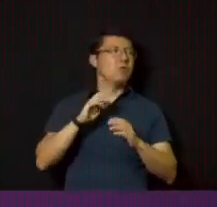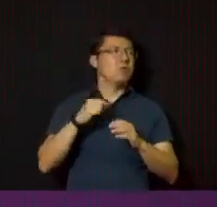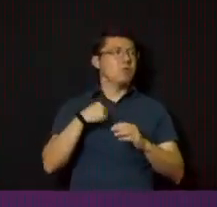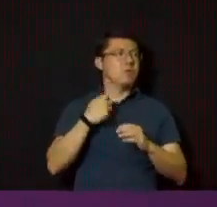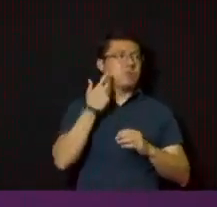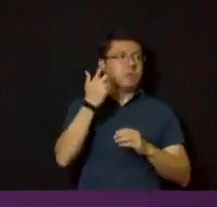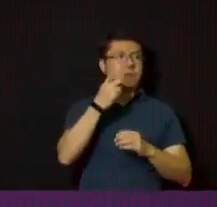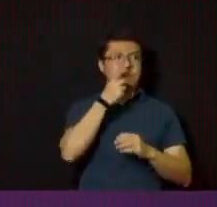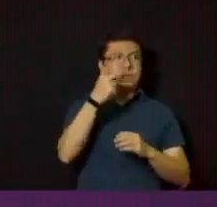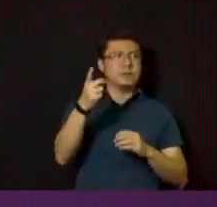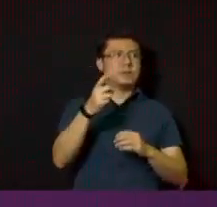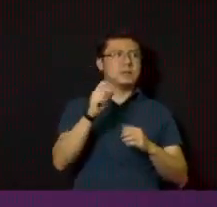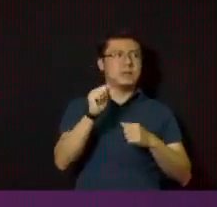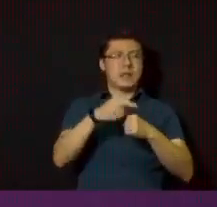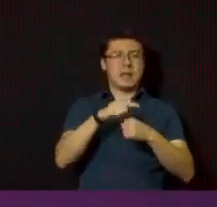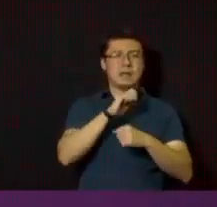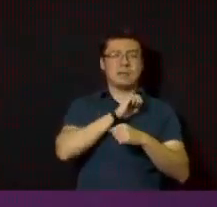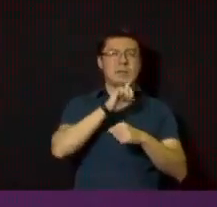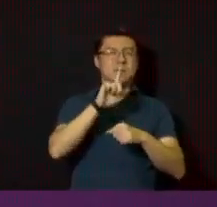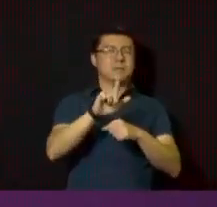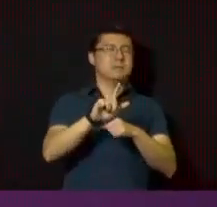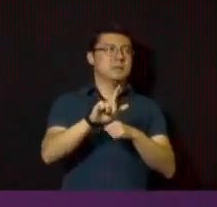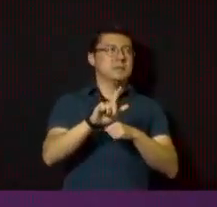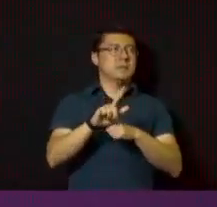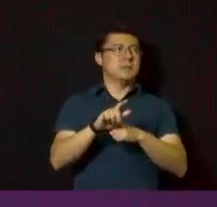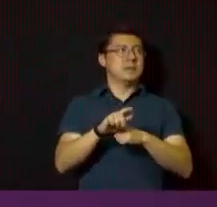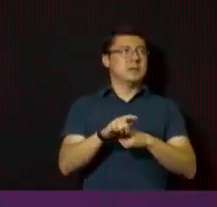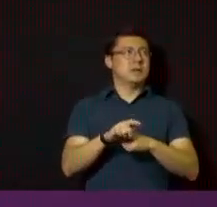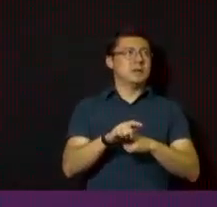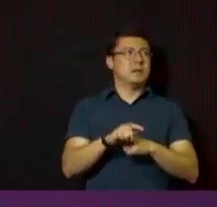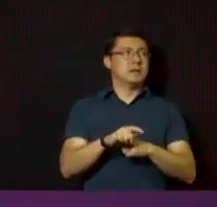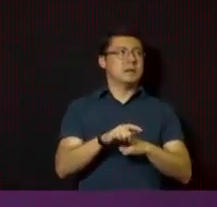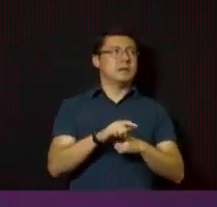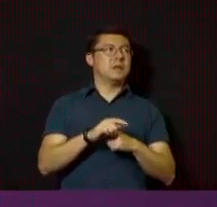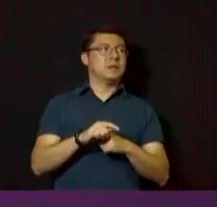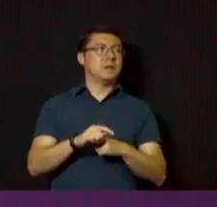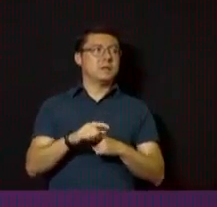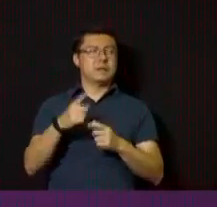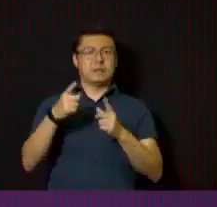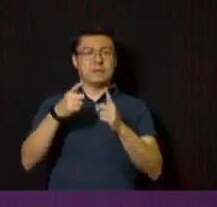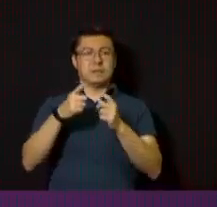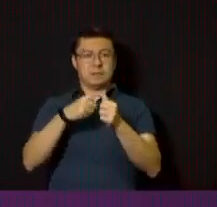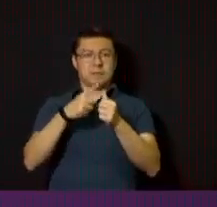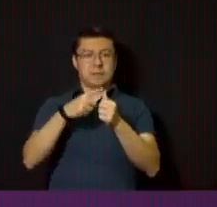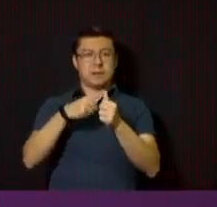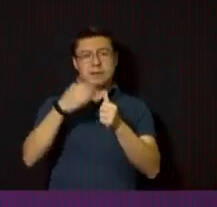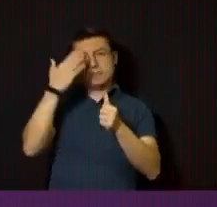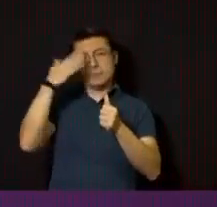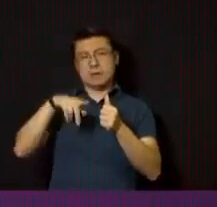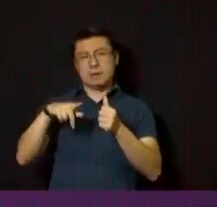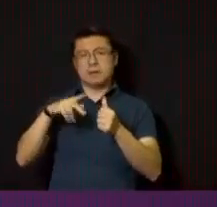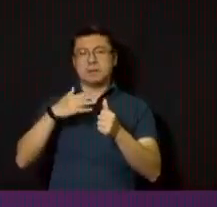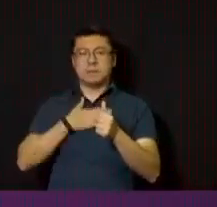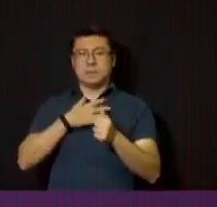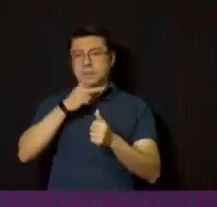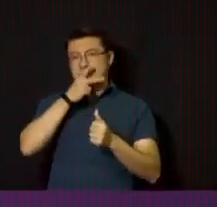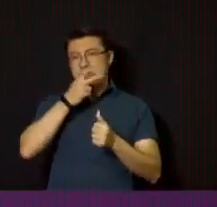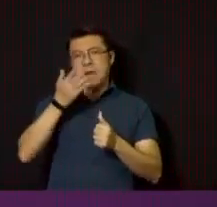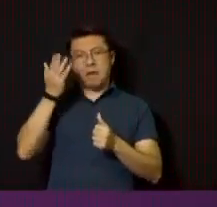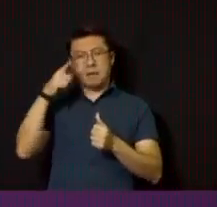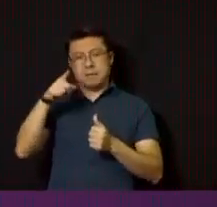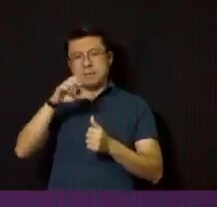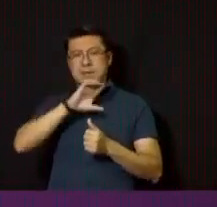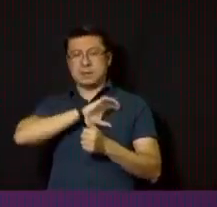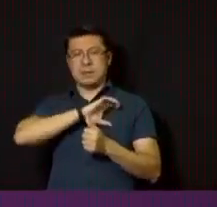Para mí, Jacinto, bueno, tú sabes primero que mi papá te quería muchísimo, te admiraba, te